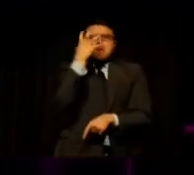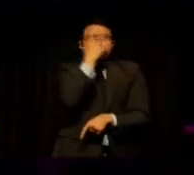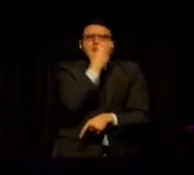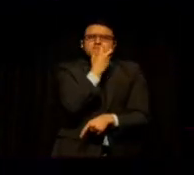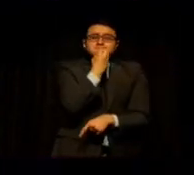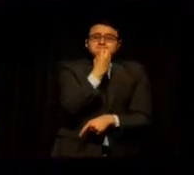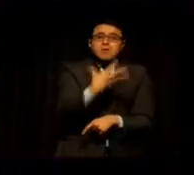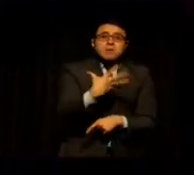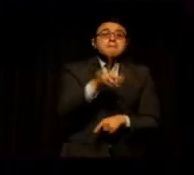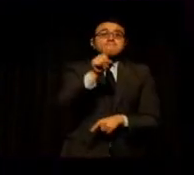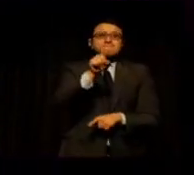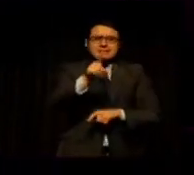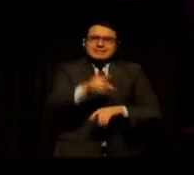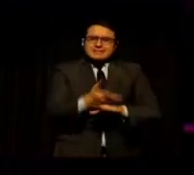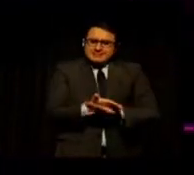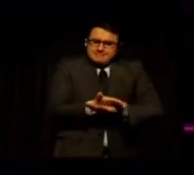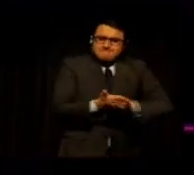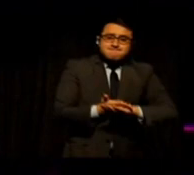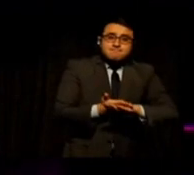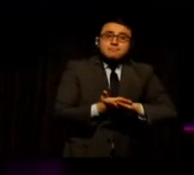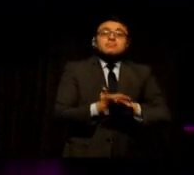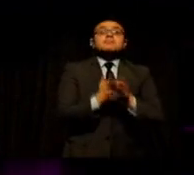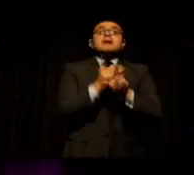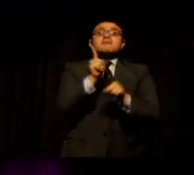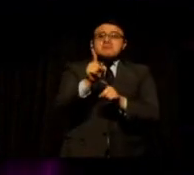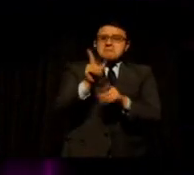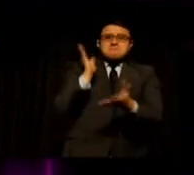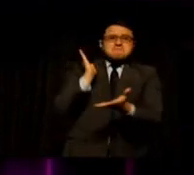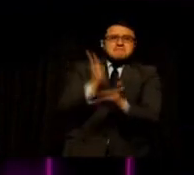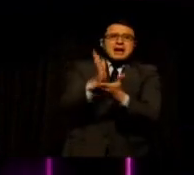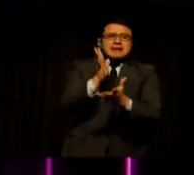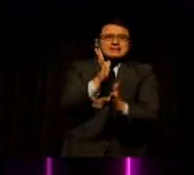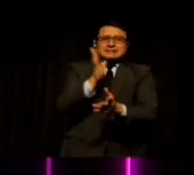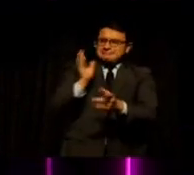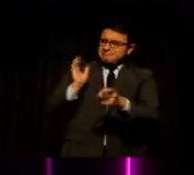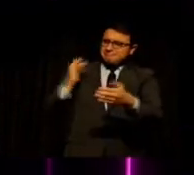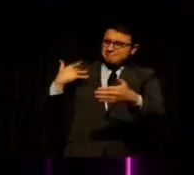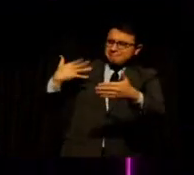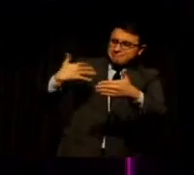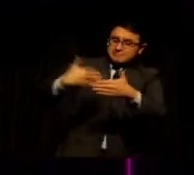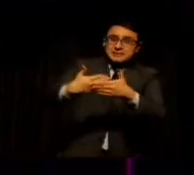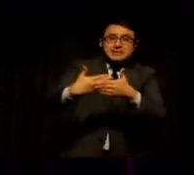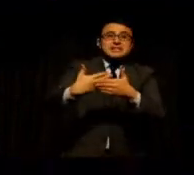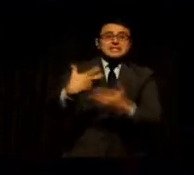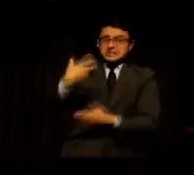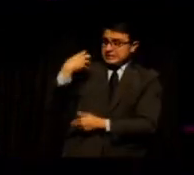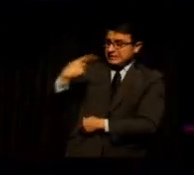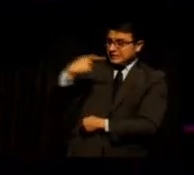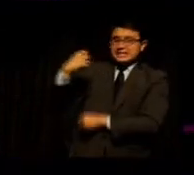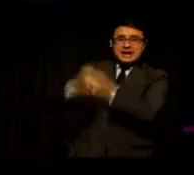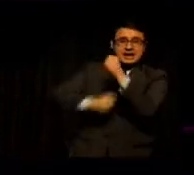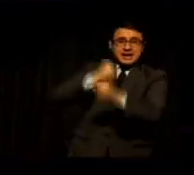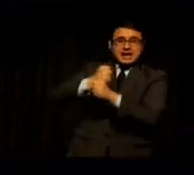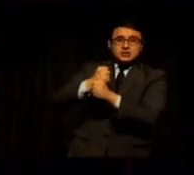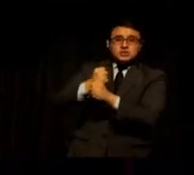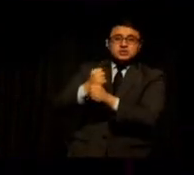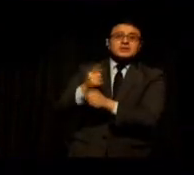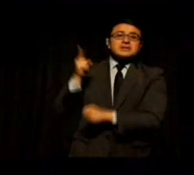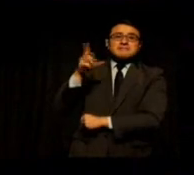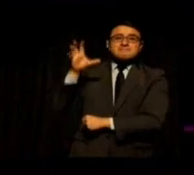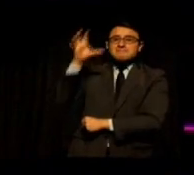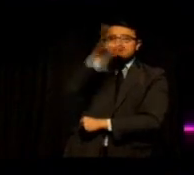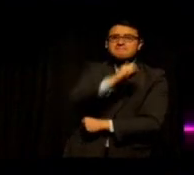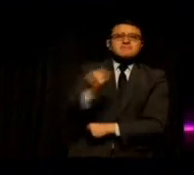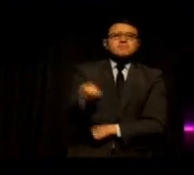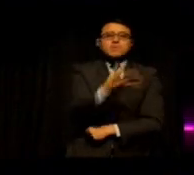exigente y no obstante esas dificultades hace más de 100 años veíamos más de